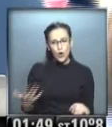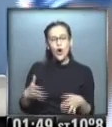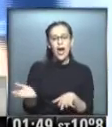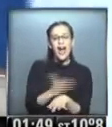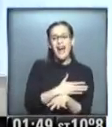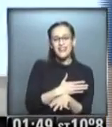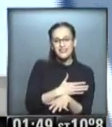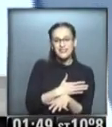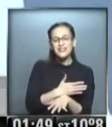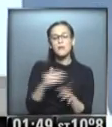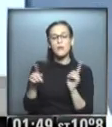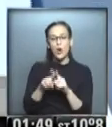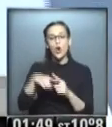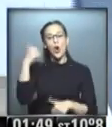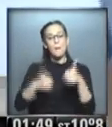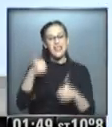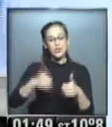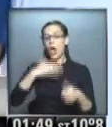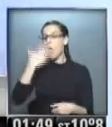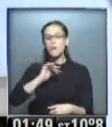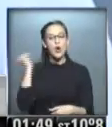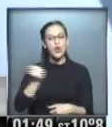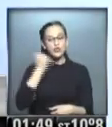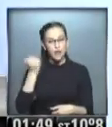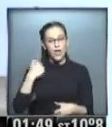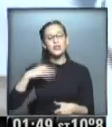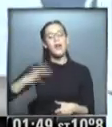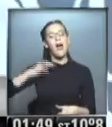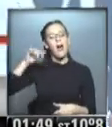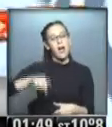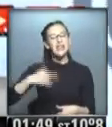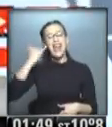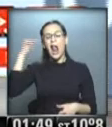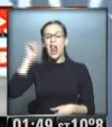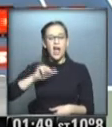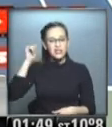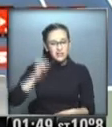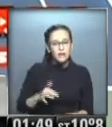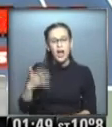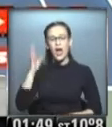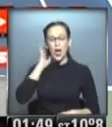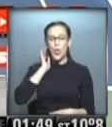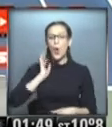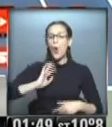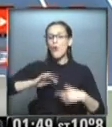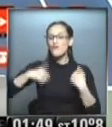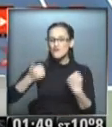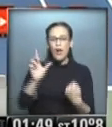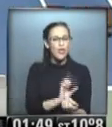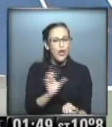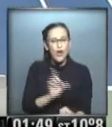previa a este US Open, el último Grand Slam de la temporada, y lesionado, o mejor dicho, con un cuadro de fuertes